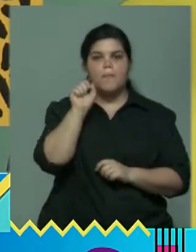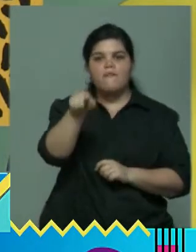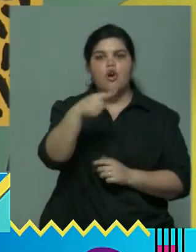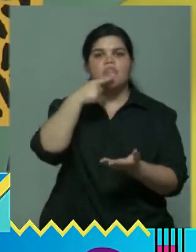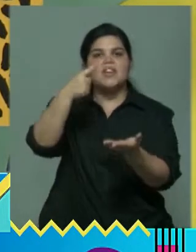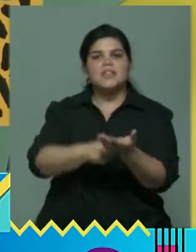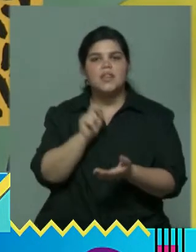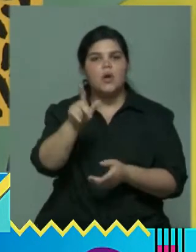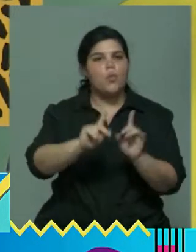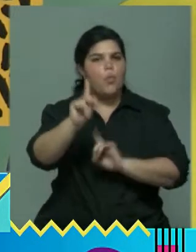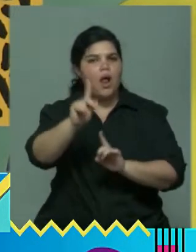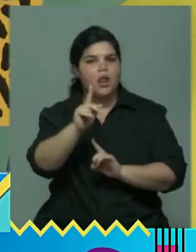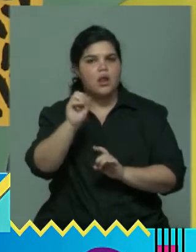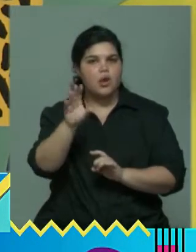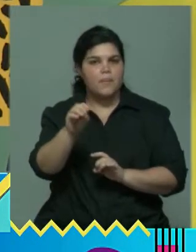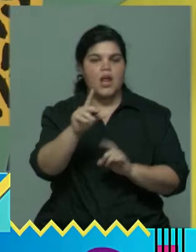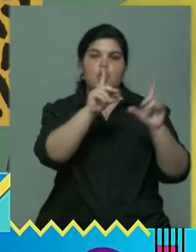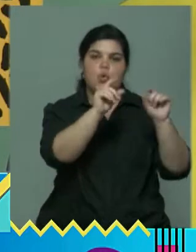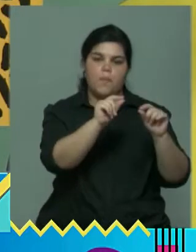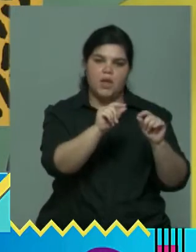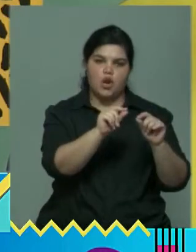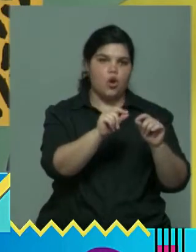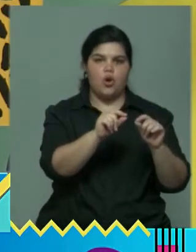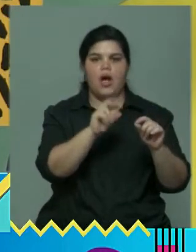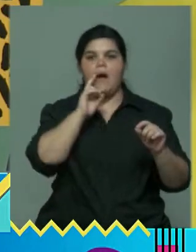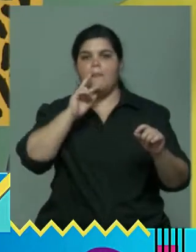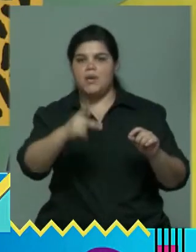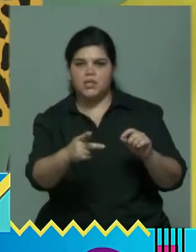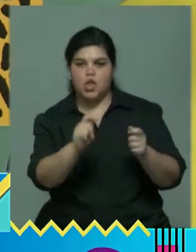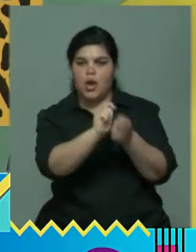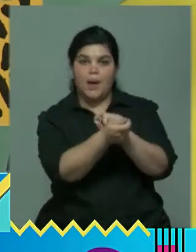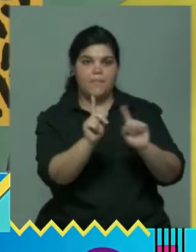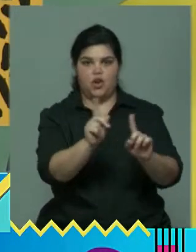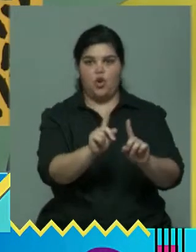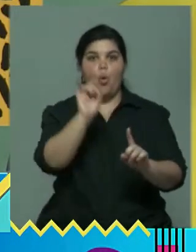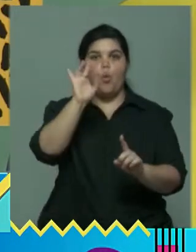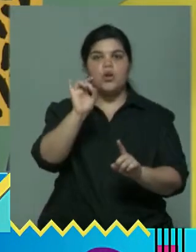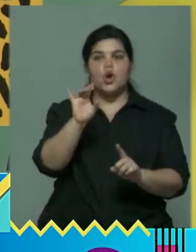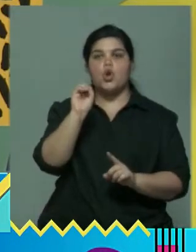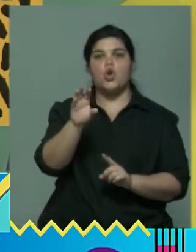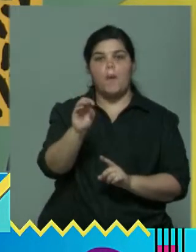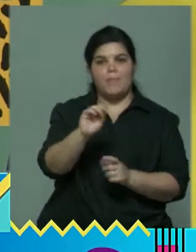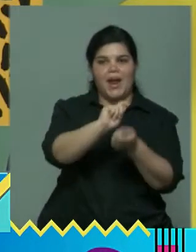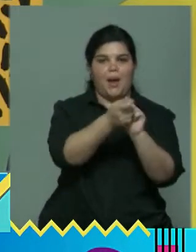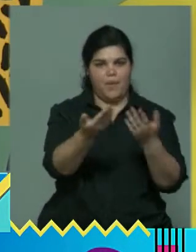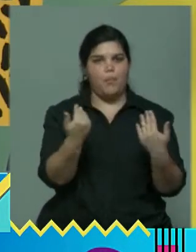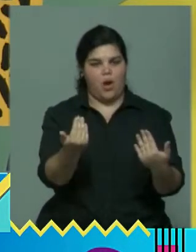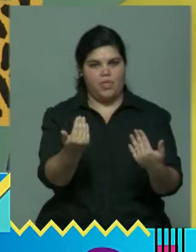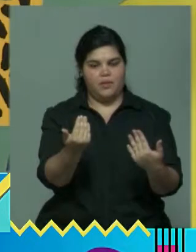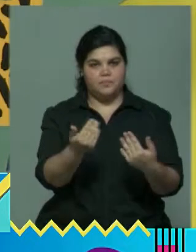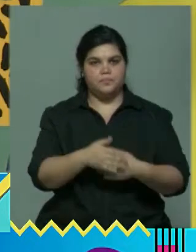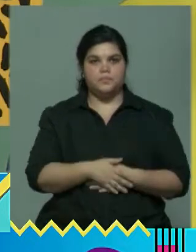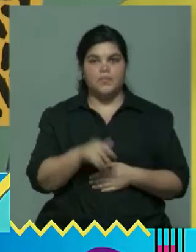¿no? No cambia el número de DNI, no cambia el apellido, o sea, cambia el nombre de pila, ¿cierto? Pero, digamos, no es una